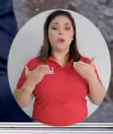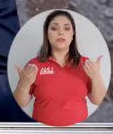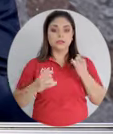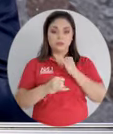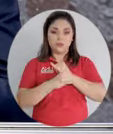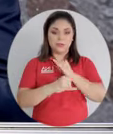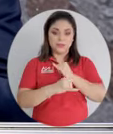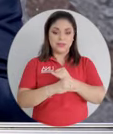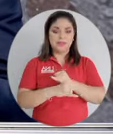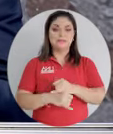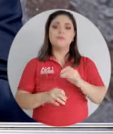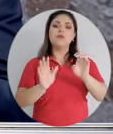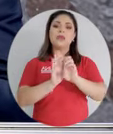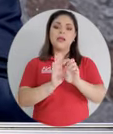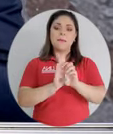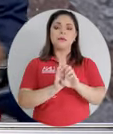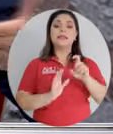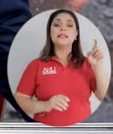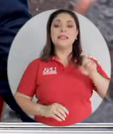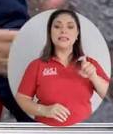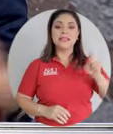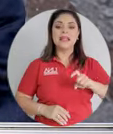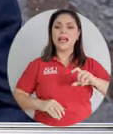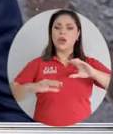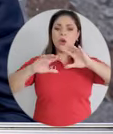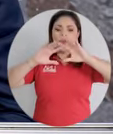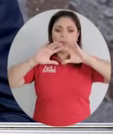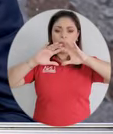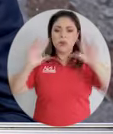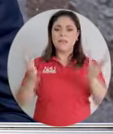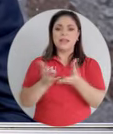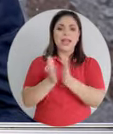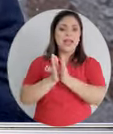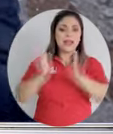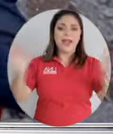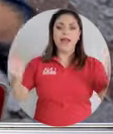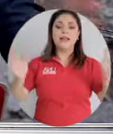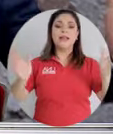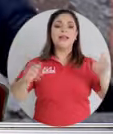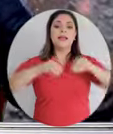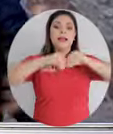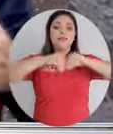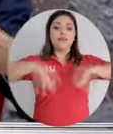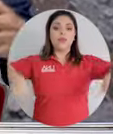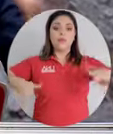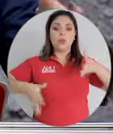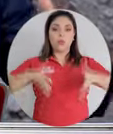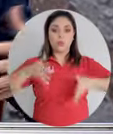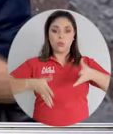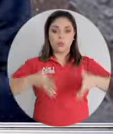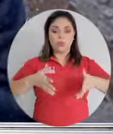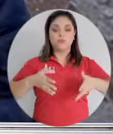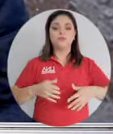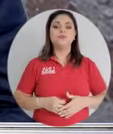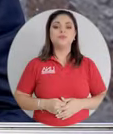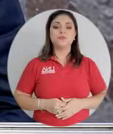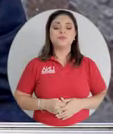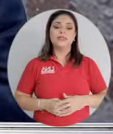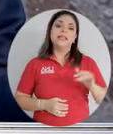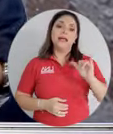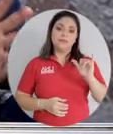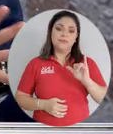por ejemplo, universalizar la red de cuidado, y con la red de cuidado también otros